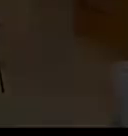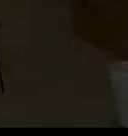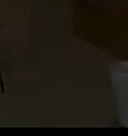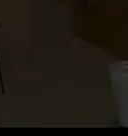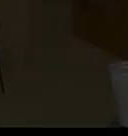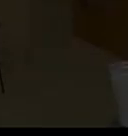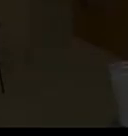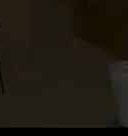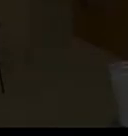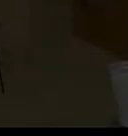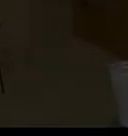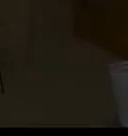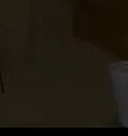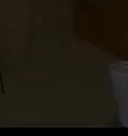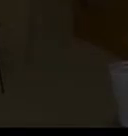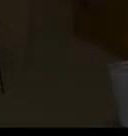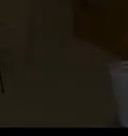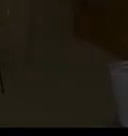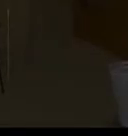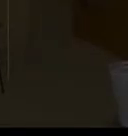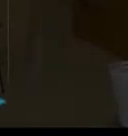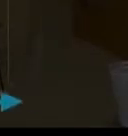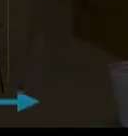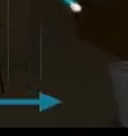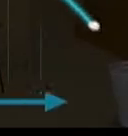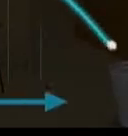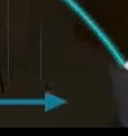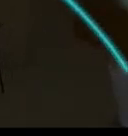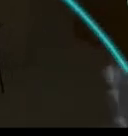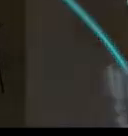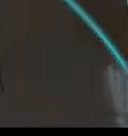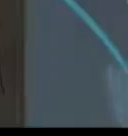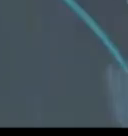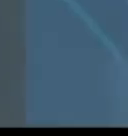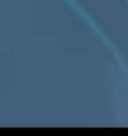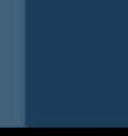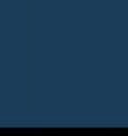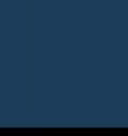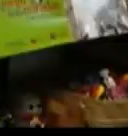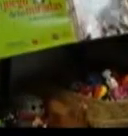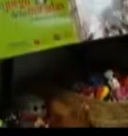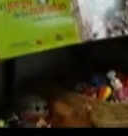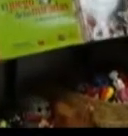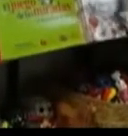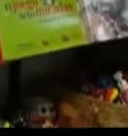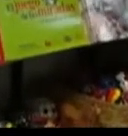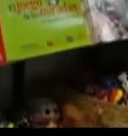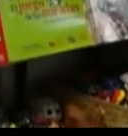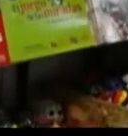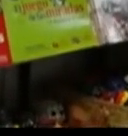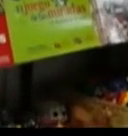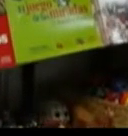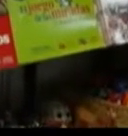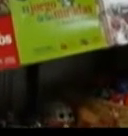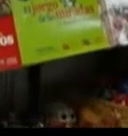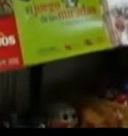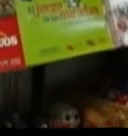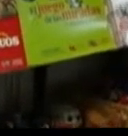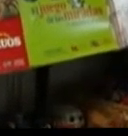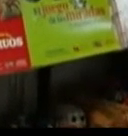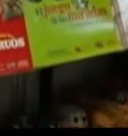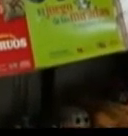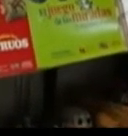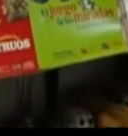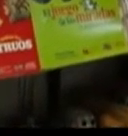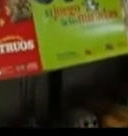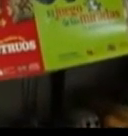los MOOC en matemáticas que se abrirán en la plataforma México X. Y se llevará a cabo la edición número 19